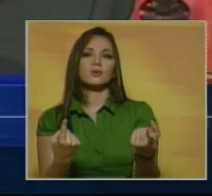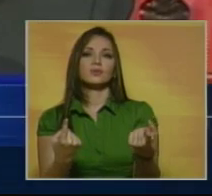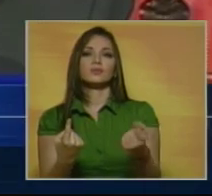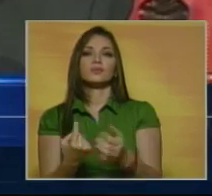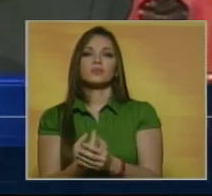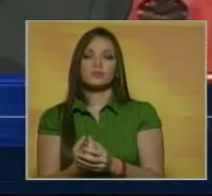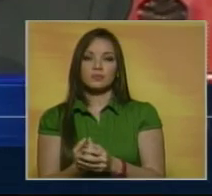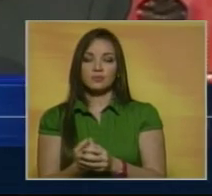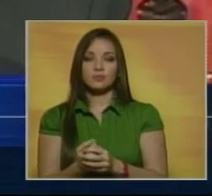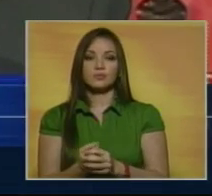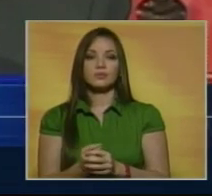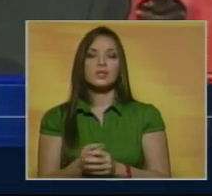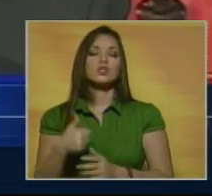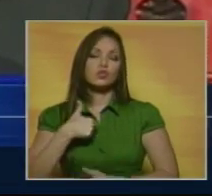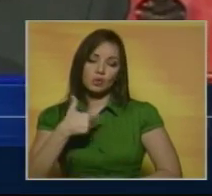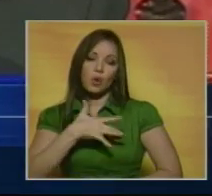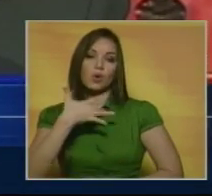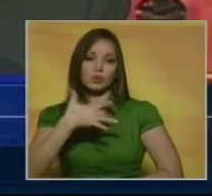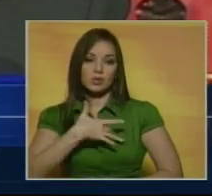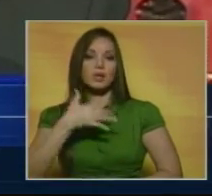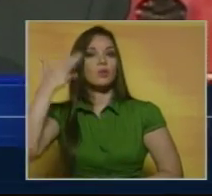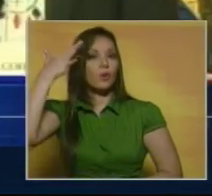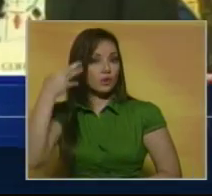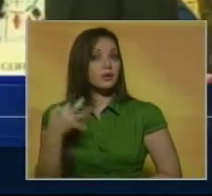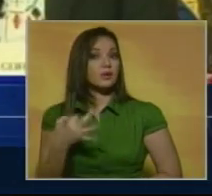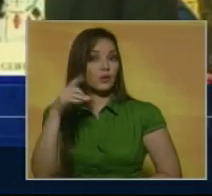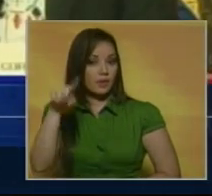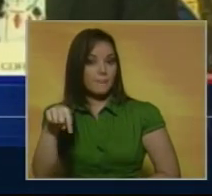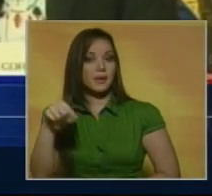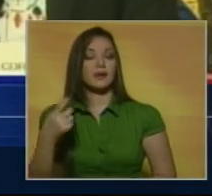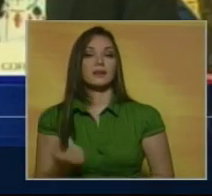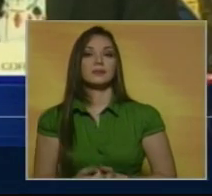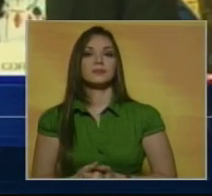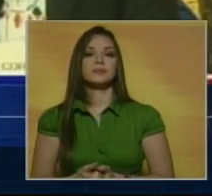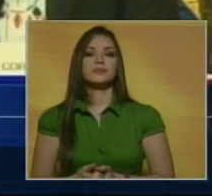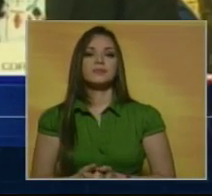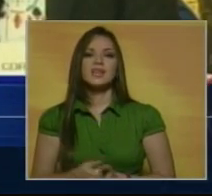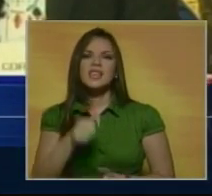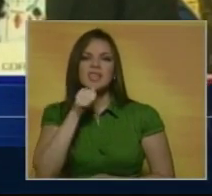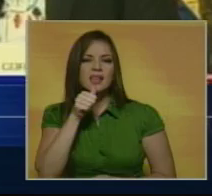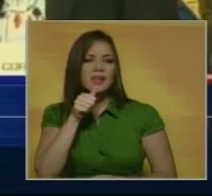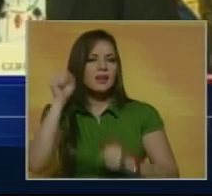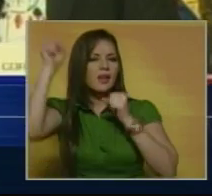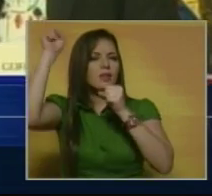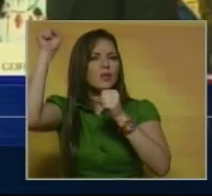Así lo siento y así lo creo. ¿Quién triunfó hoy?